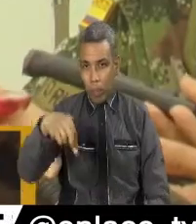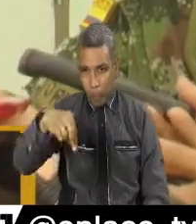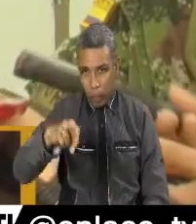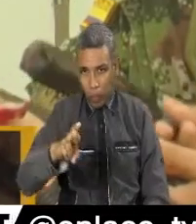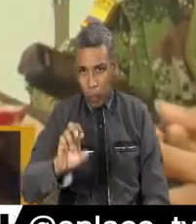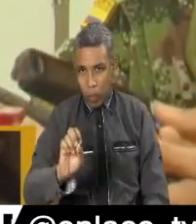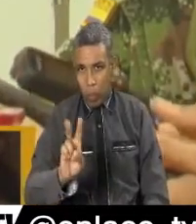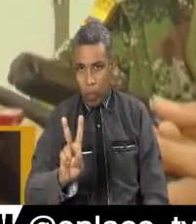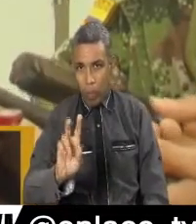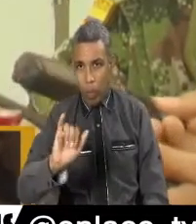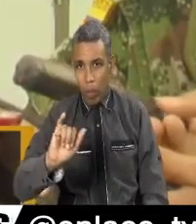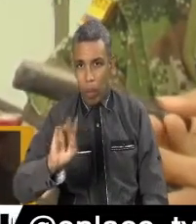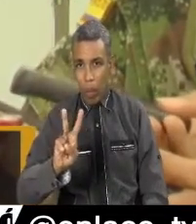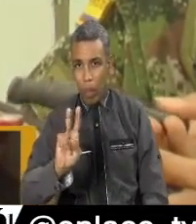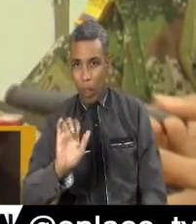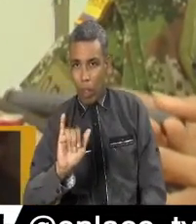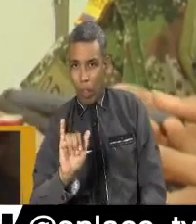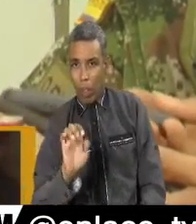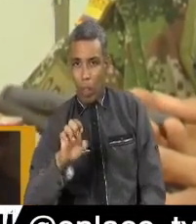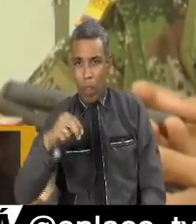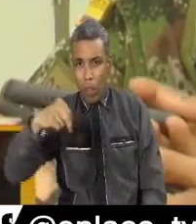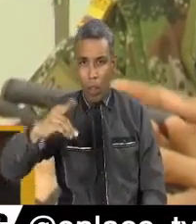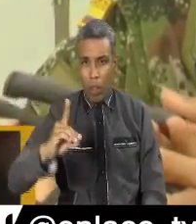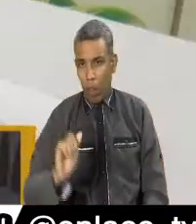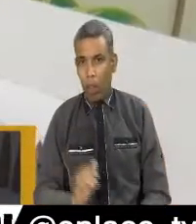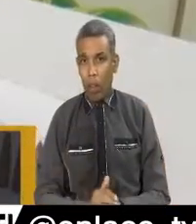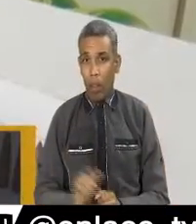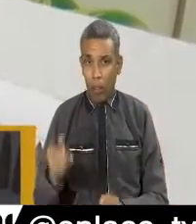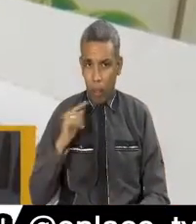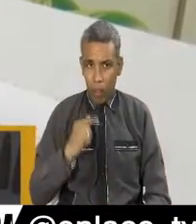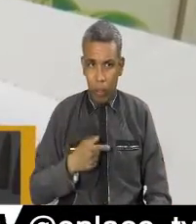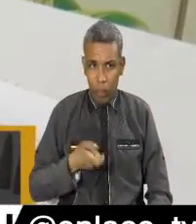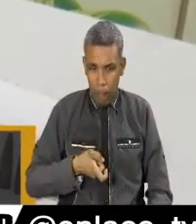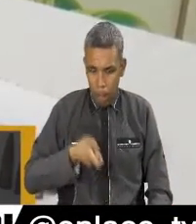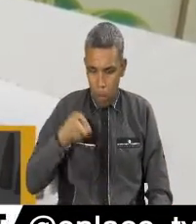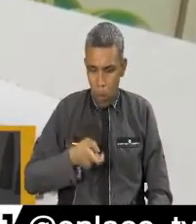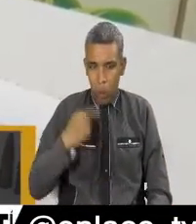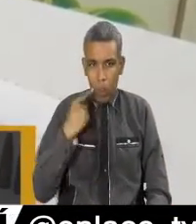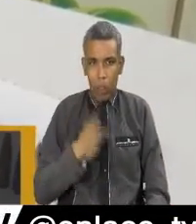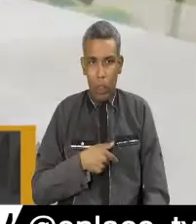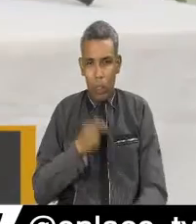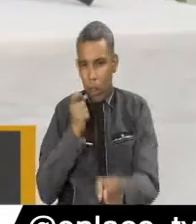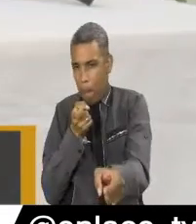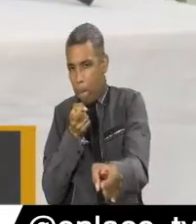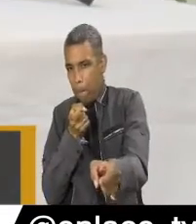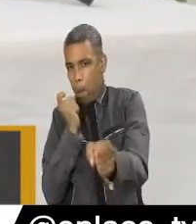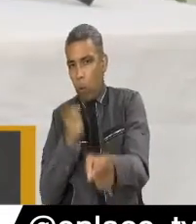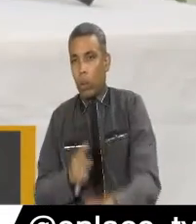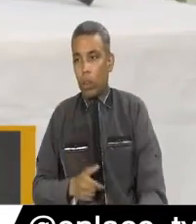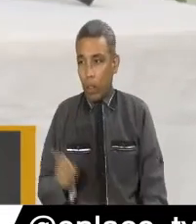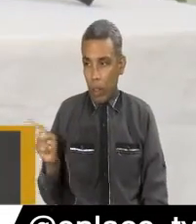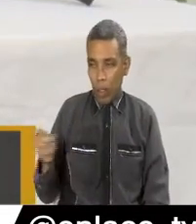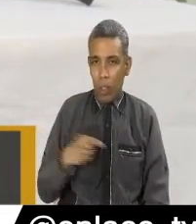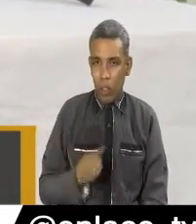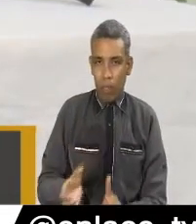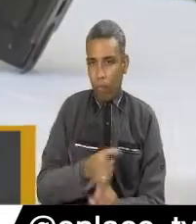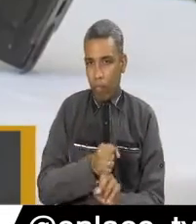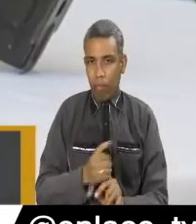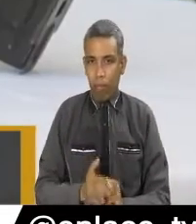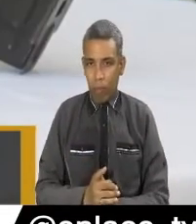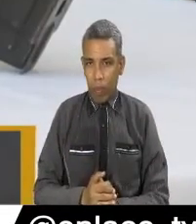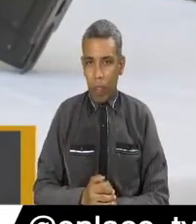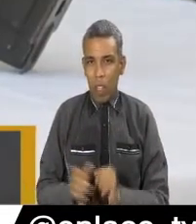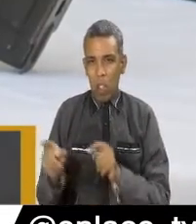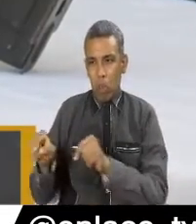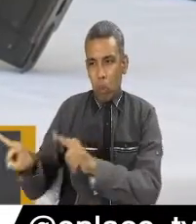se les incautó un arma de fuego tipo fusil con una munición, los cartuchos para el mismo. Con esta operación y con